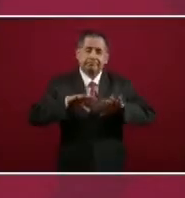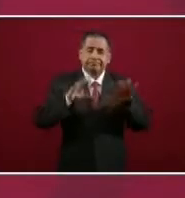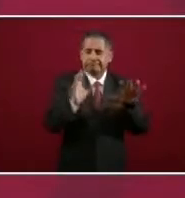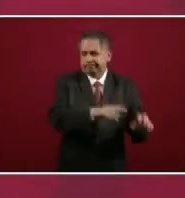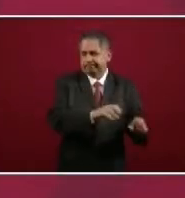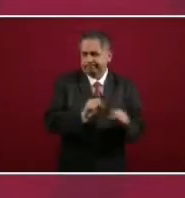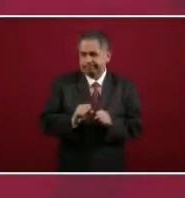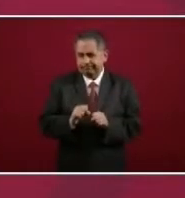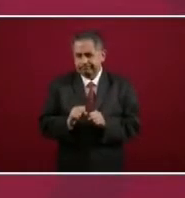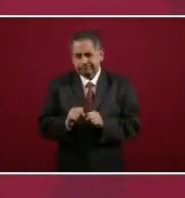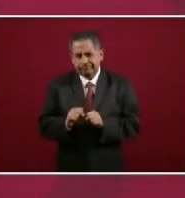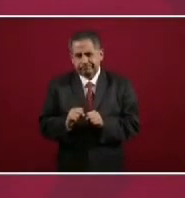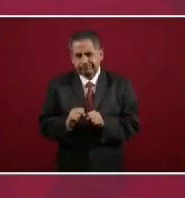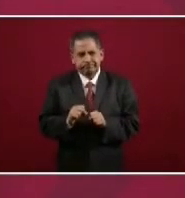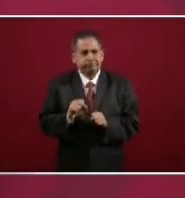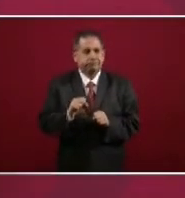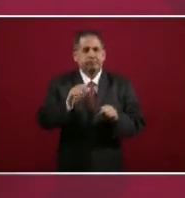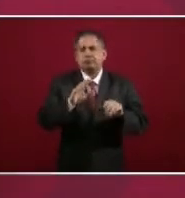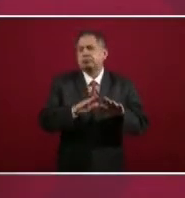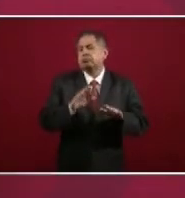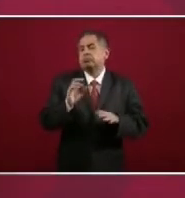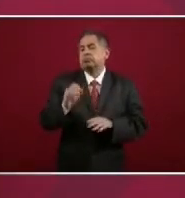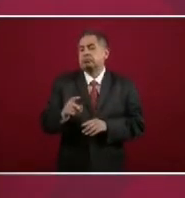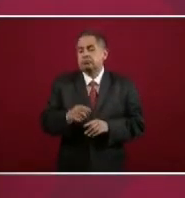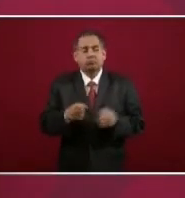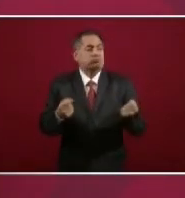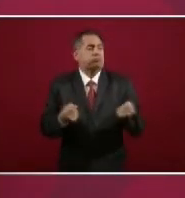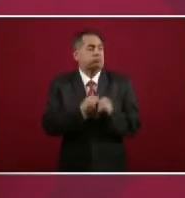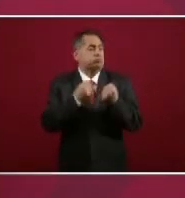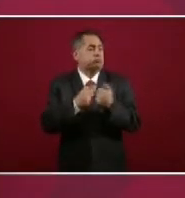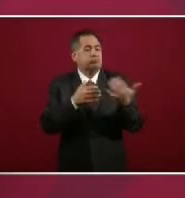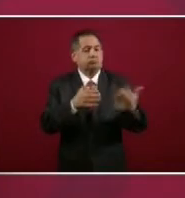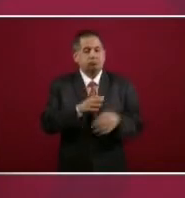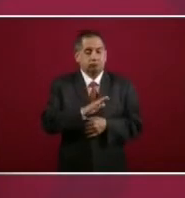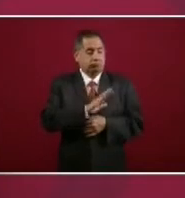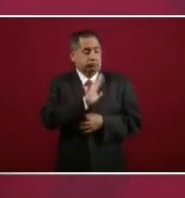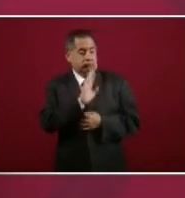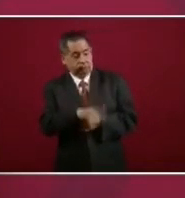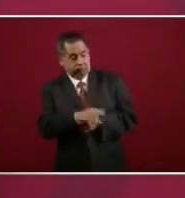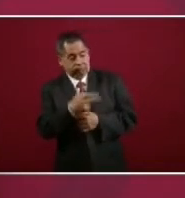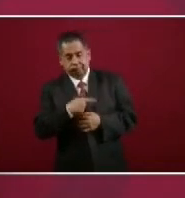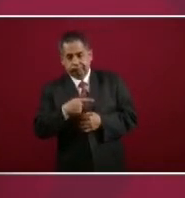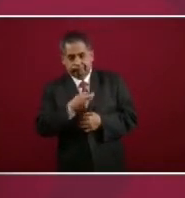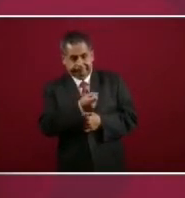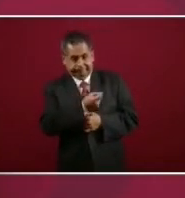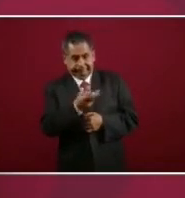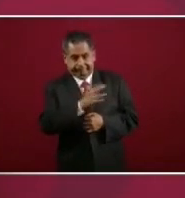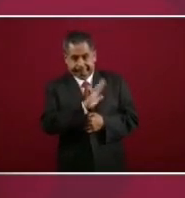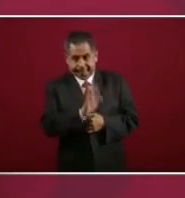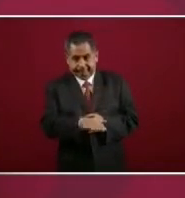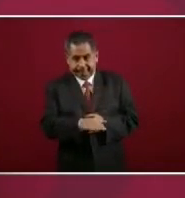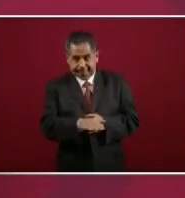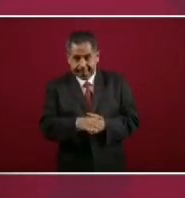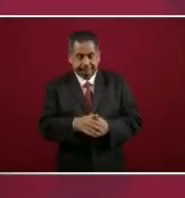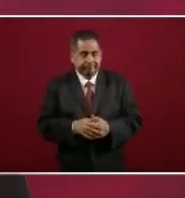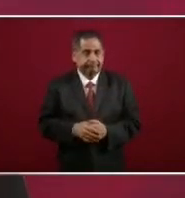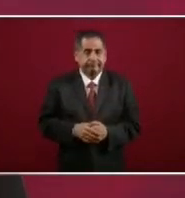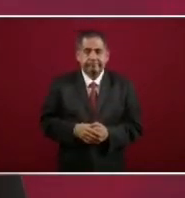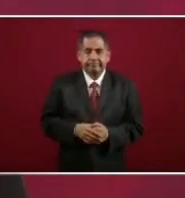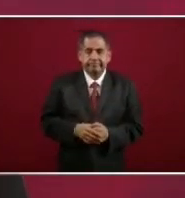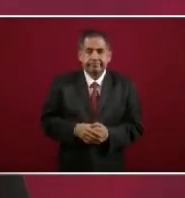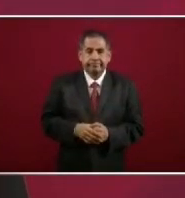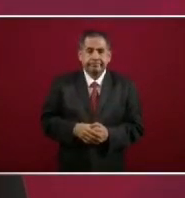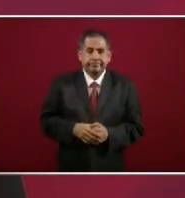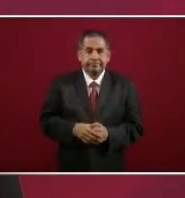sentadas las bases de la nueva etapa del país, gracias particularmente a la elaboración de nuevas reformas en materia educativa, en